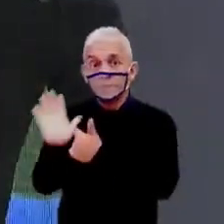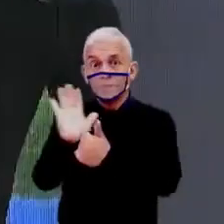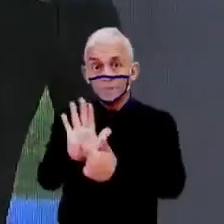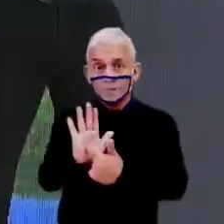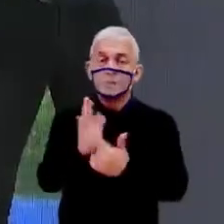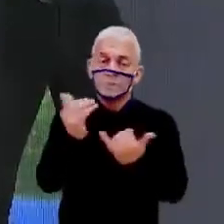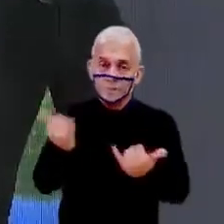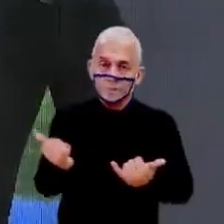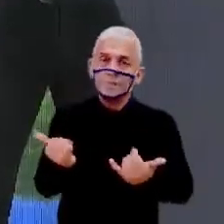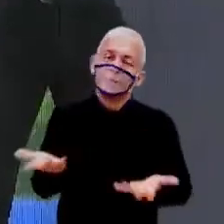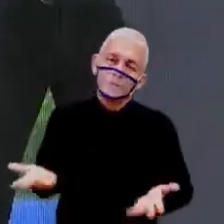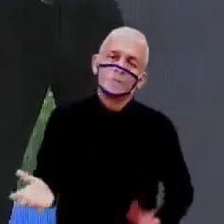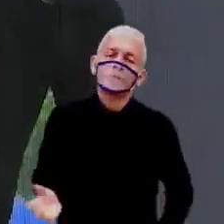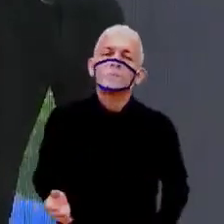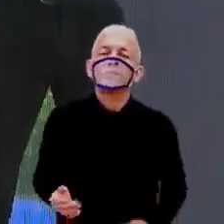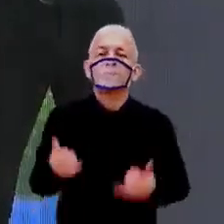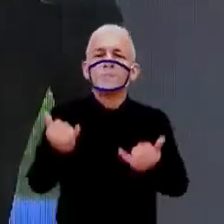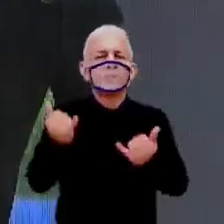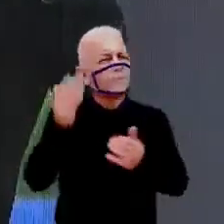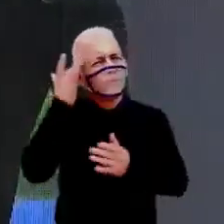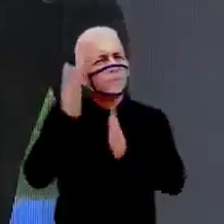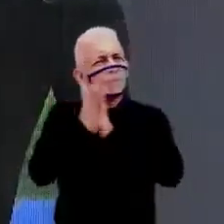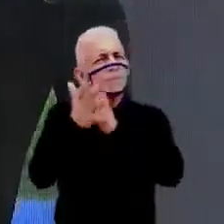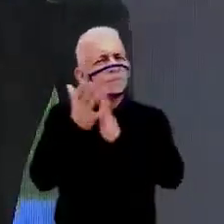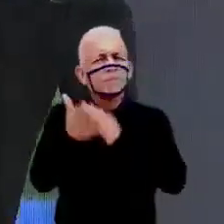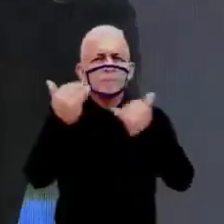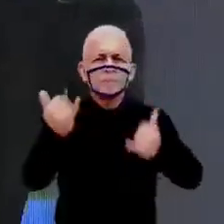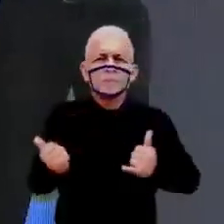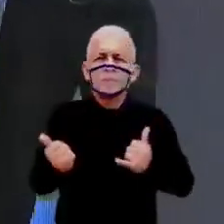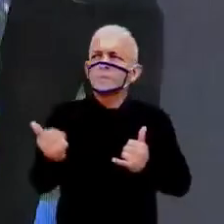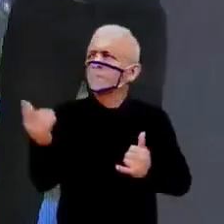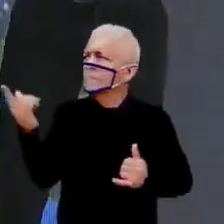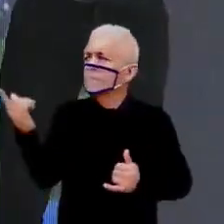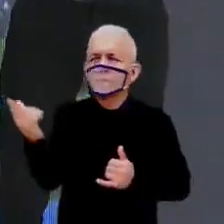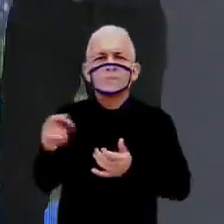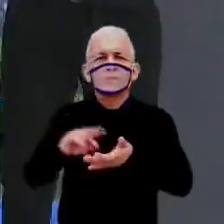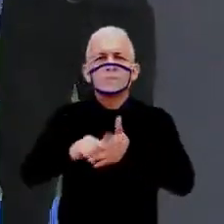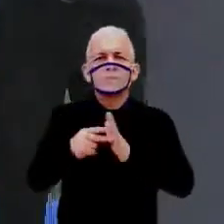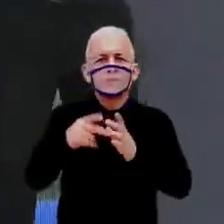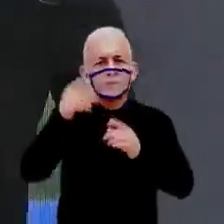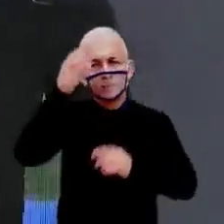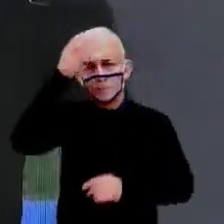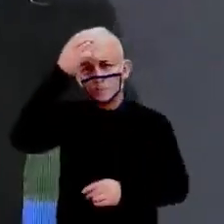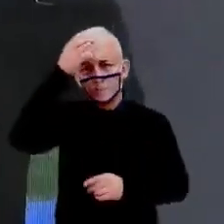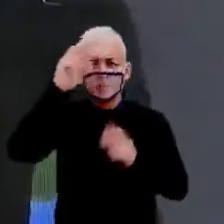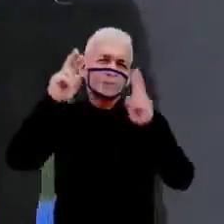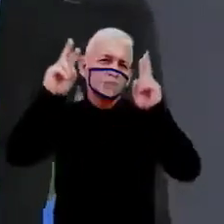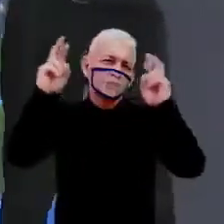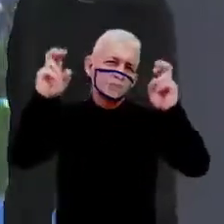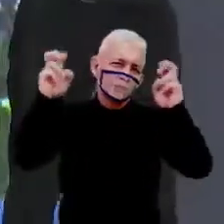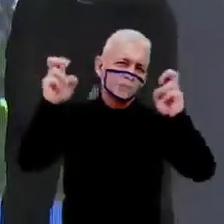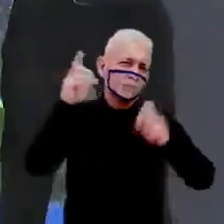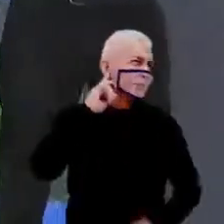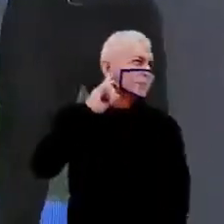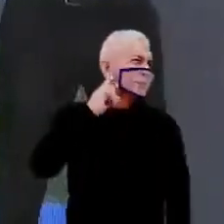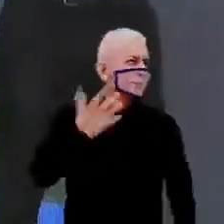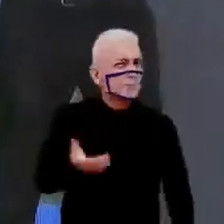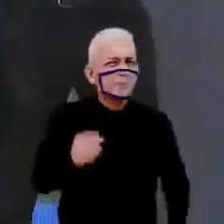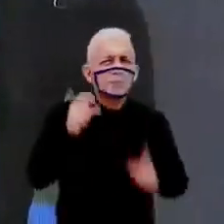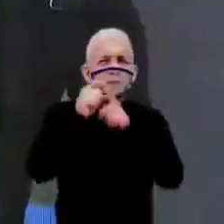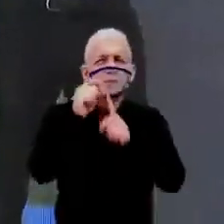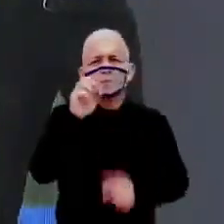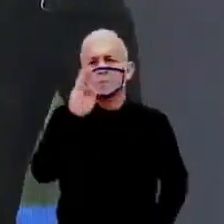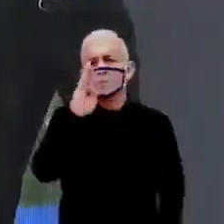qué les cuento esto? Si pasamos y les mostramos a la gente, esto se amarra con un concepto que han venido escuchando todo este año, que es